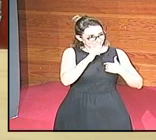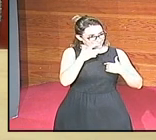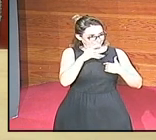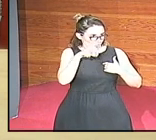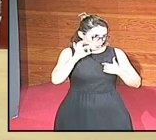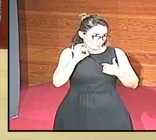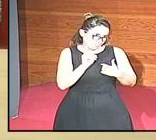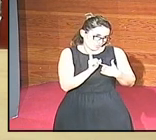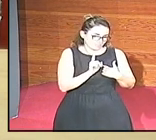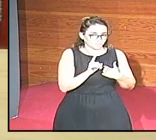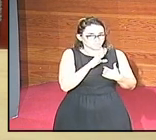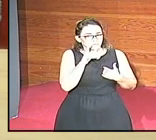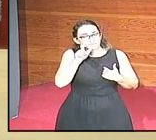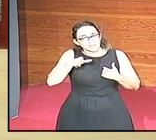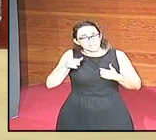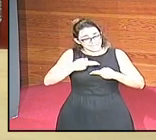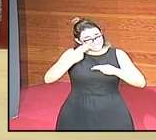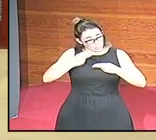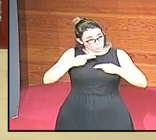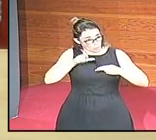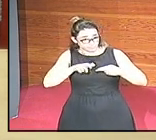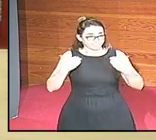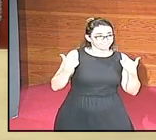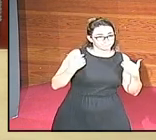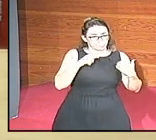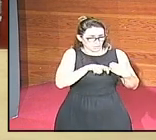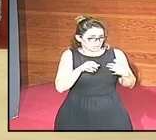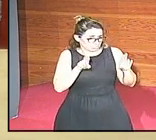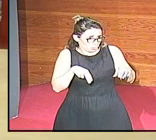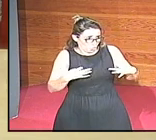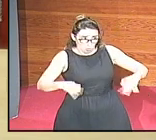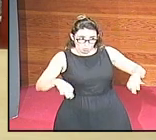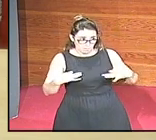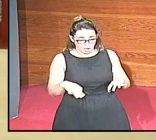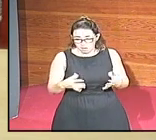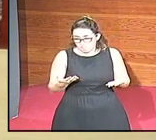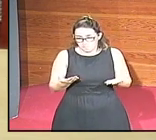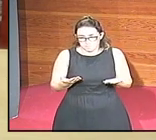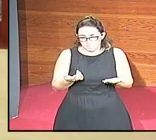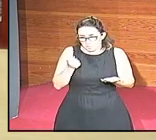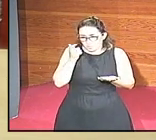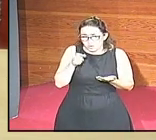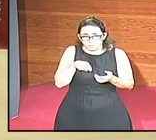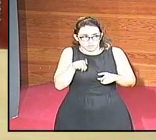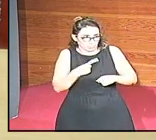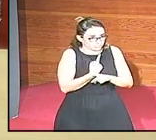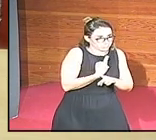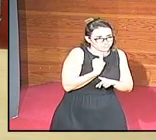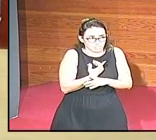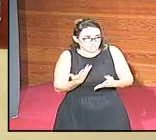de la gente que está en los checkpoints son gente que normal, que es armas para el pueblo, que están nerviosos, etcétera,